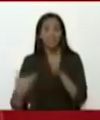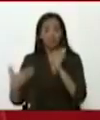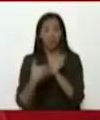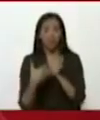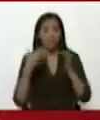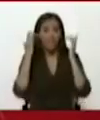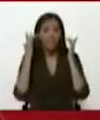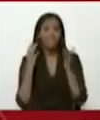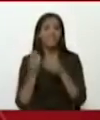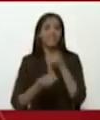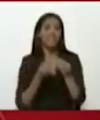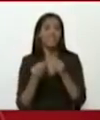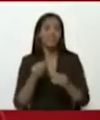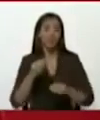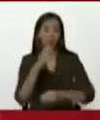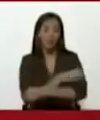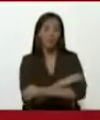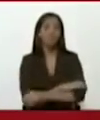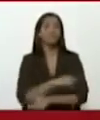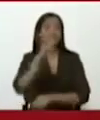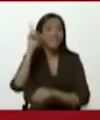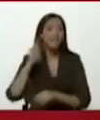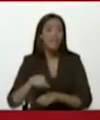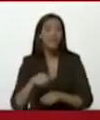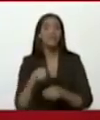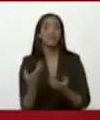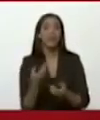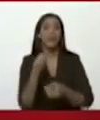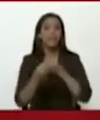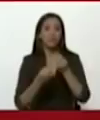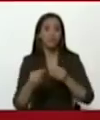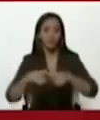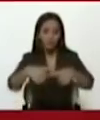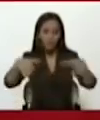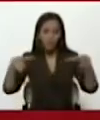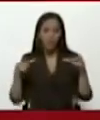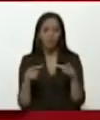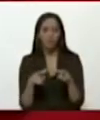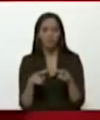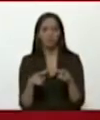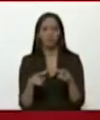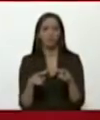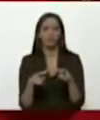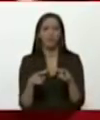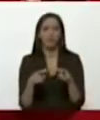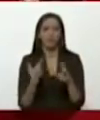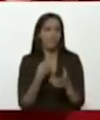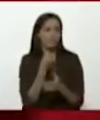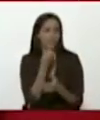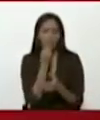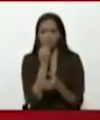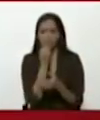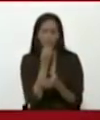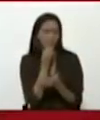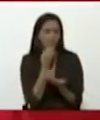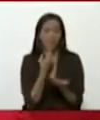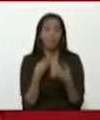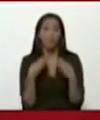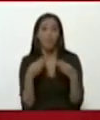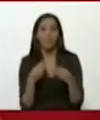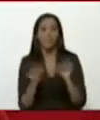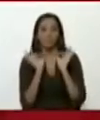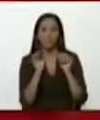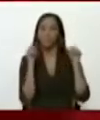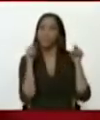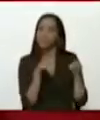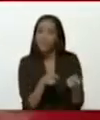viene montando el enemigo también para crear una situación de incertidumbre pública, es precisamente, se trata